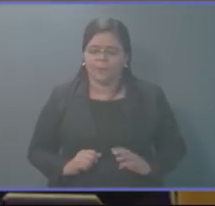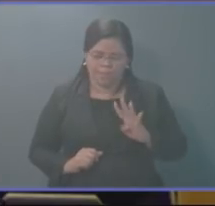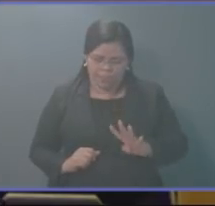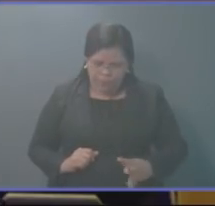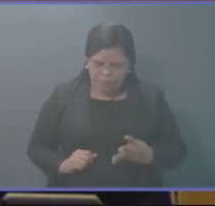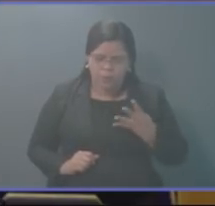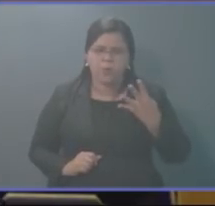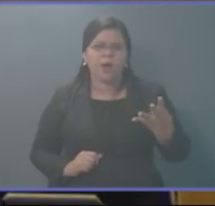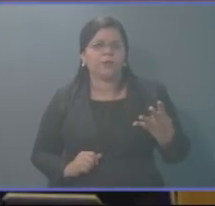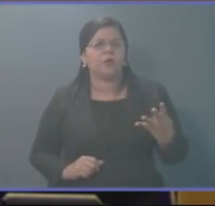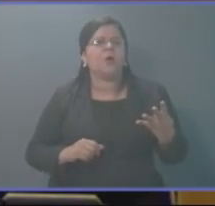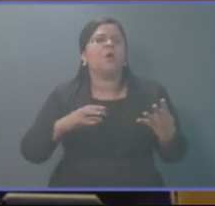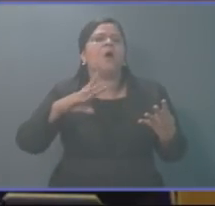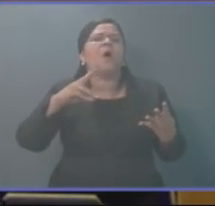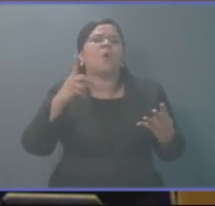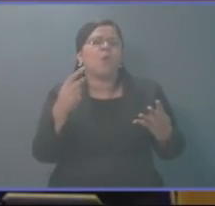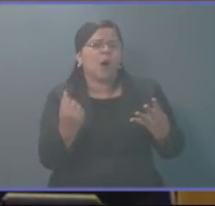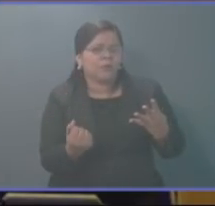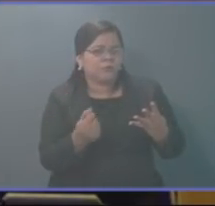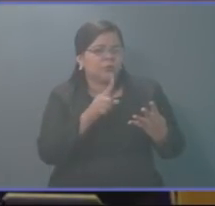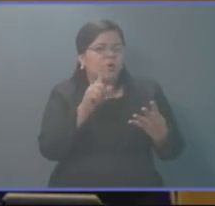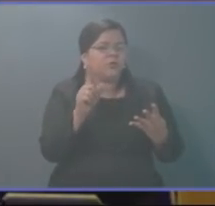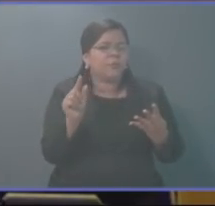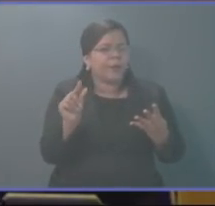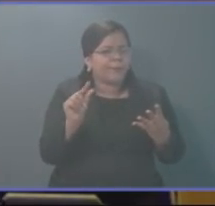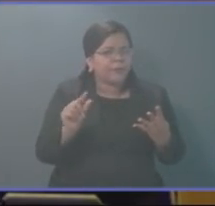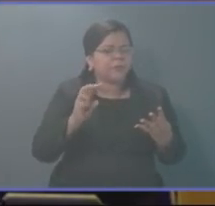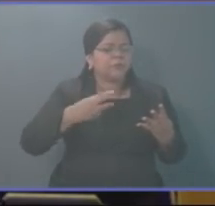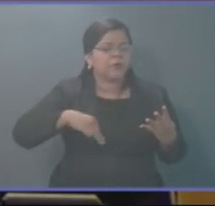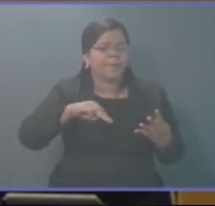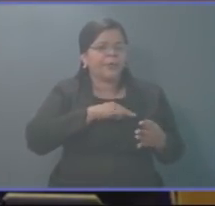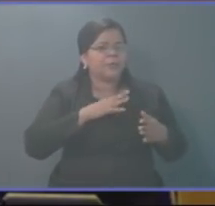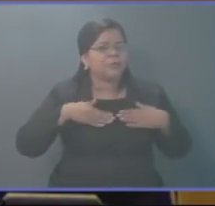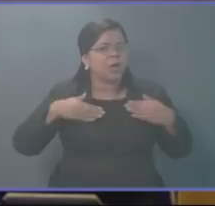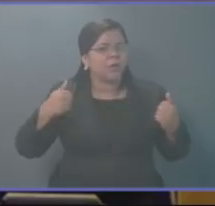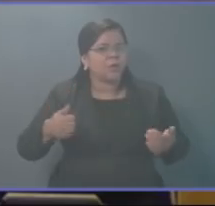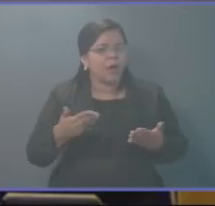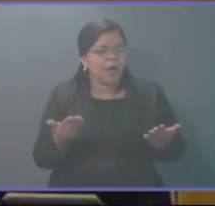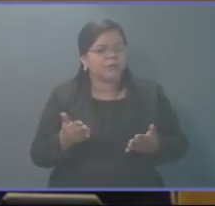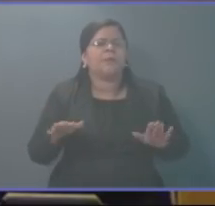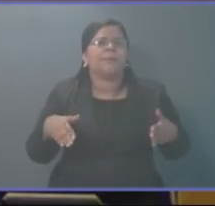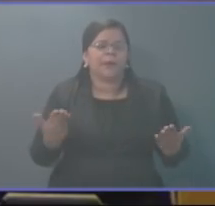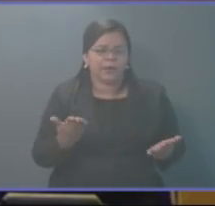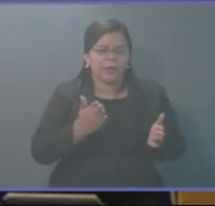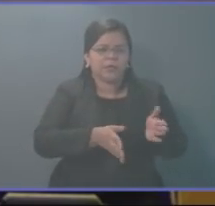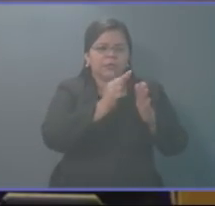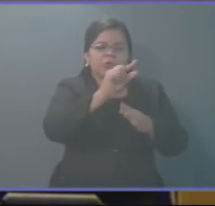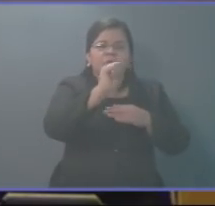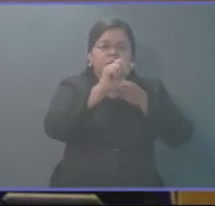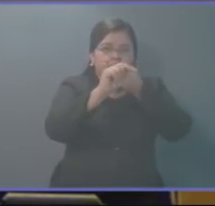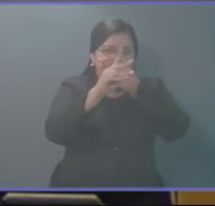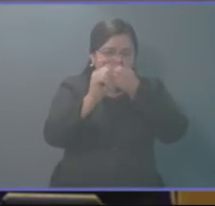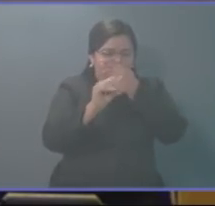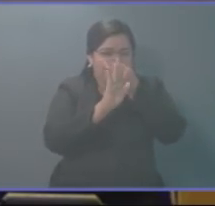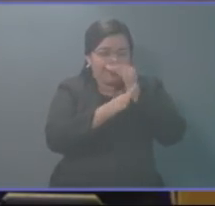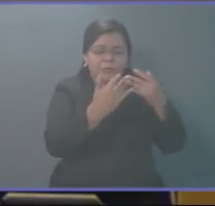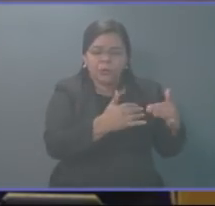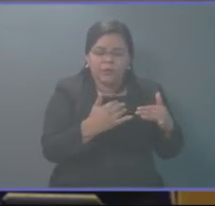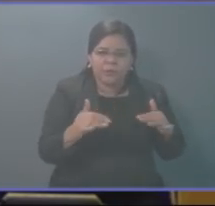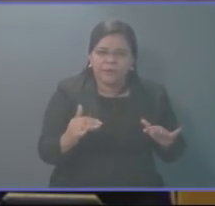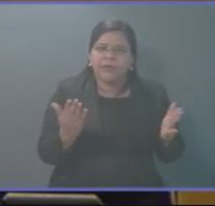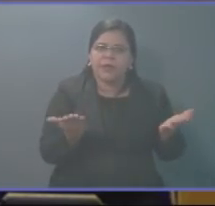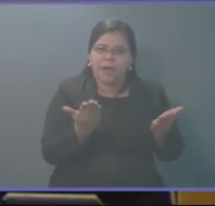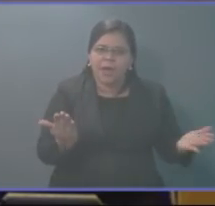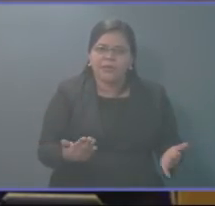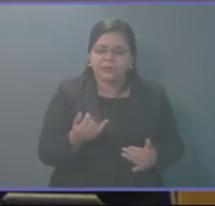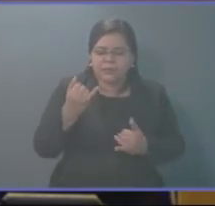4. ¿Cuántas actualizaciones ha concedido el Ministerio de Salud para que el ANDA desarrolle sus actividades en los últimos 10